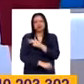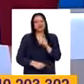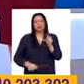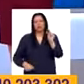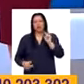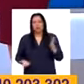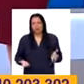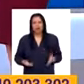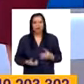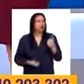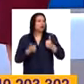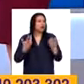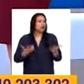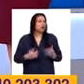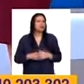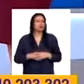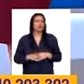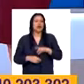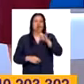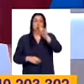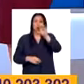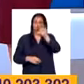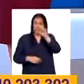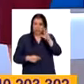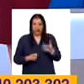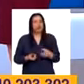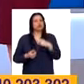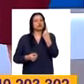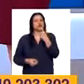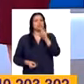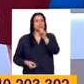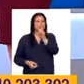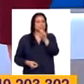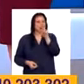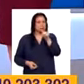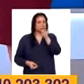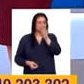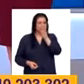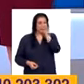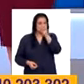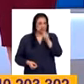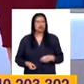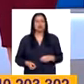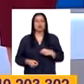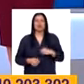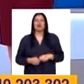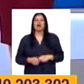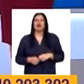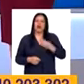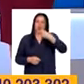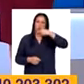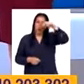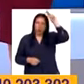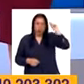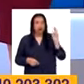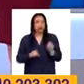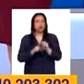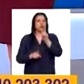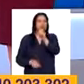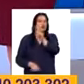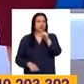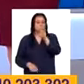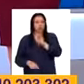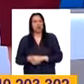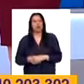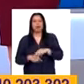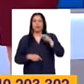vacunación. Y esos son el caso de Ucayali, por ejemplo, con un 23.7%, Huánuco con un 22.9%, Madre de Dios